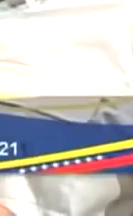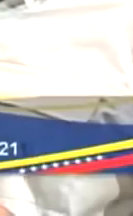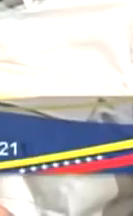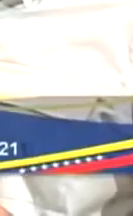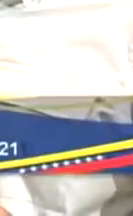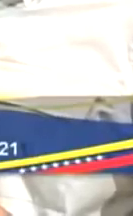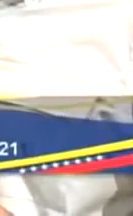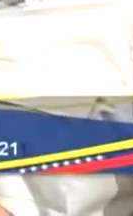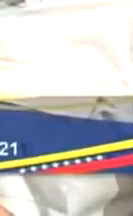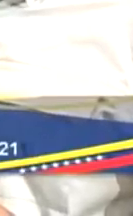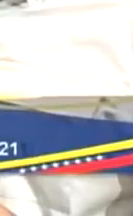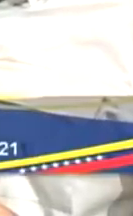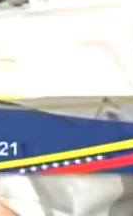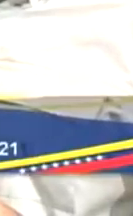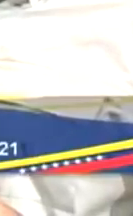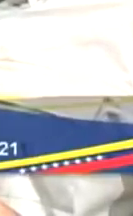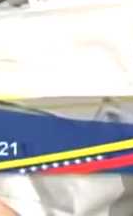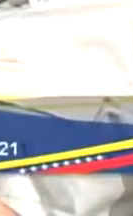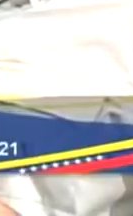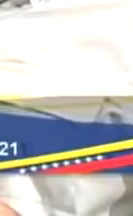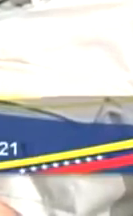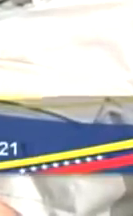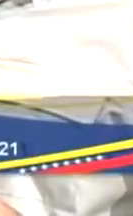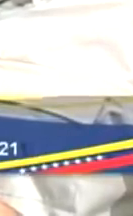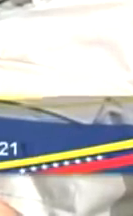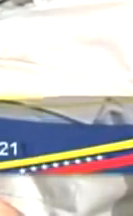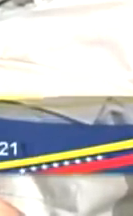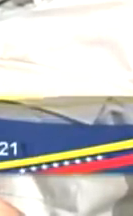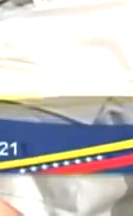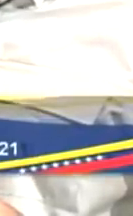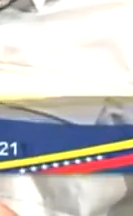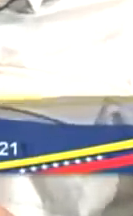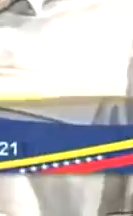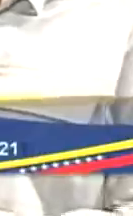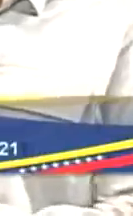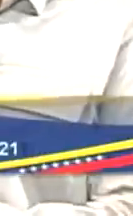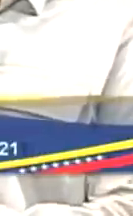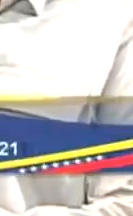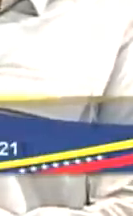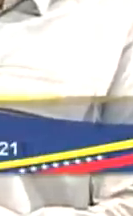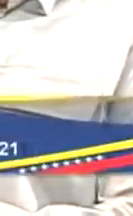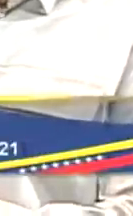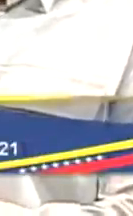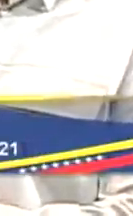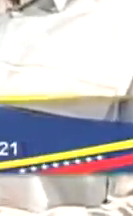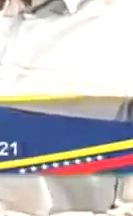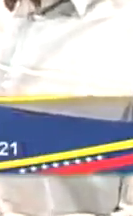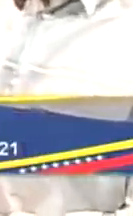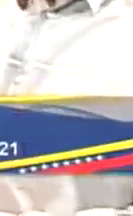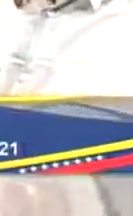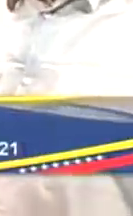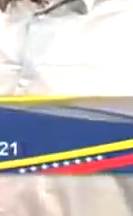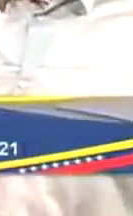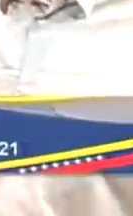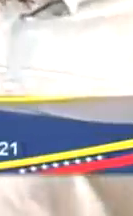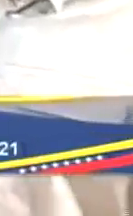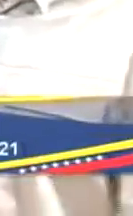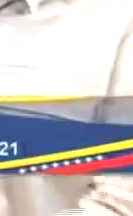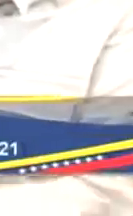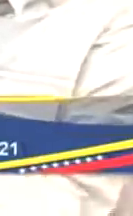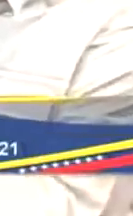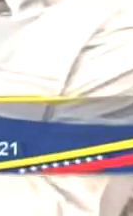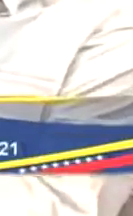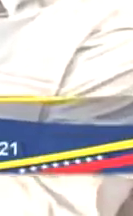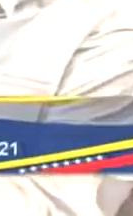Entrega a esta hora el presidente Nicolás Maduro Moros los premios nacionales de ciencia, tecnología e innovación. La recibe Soriuska